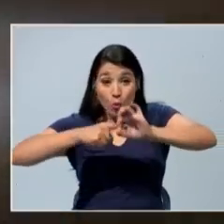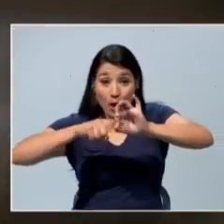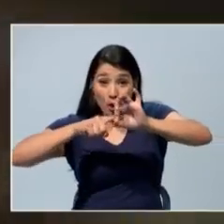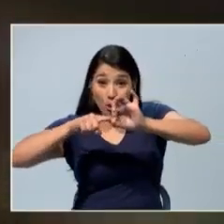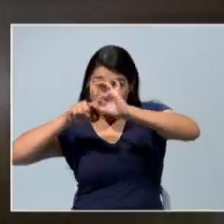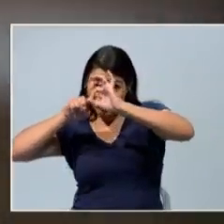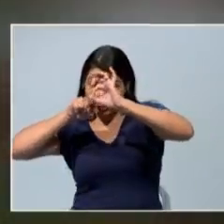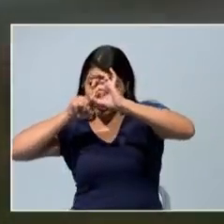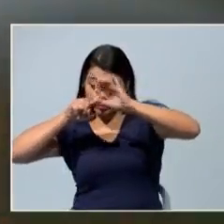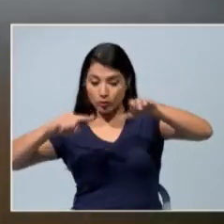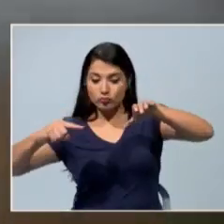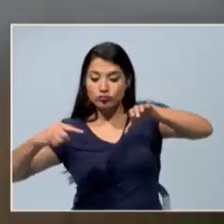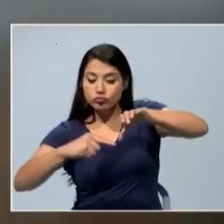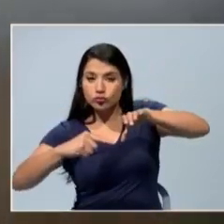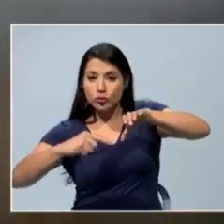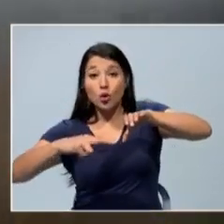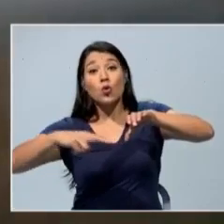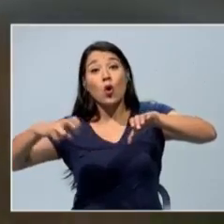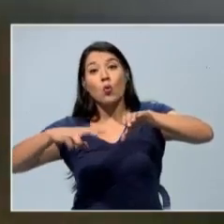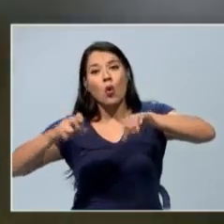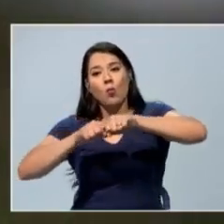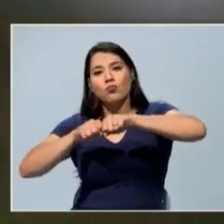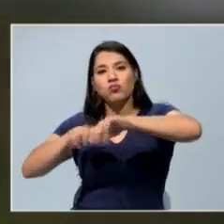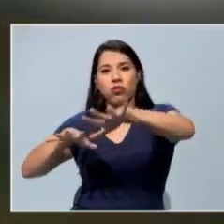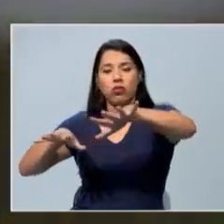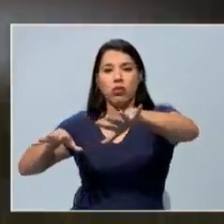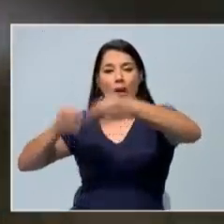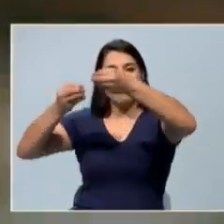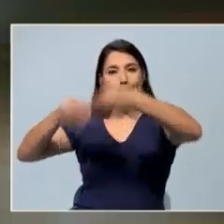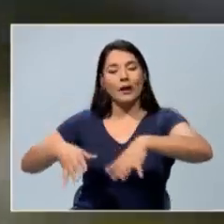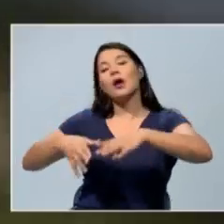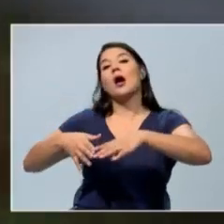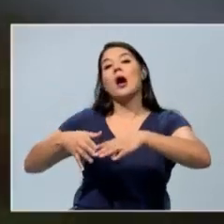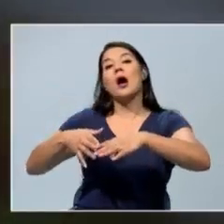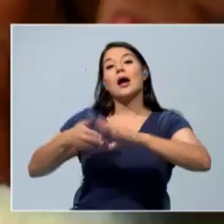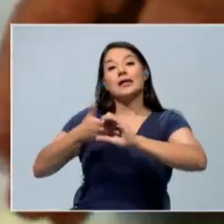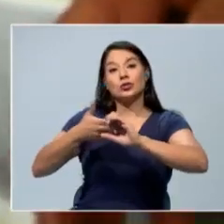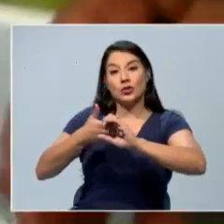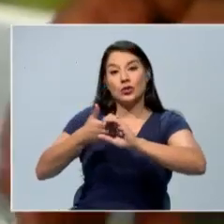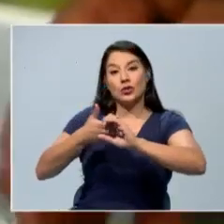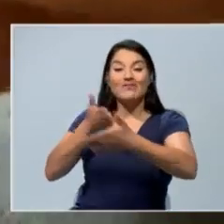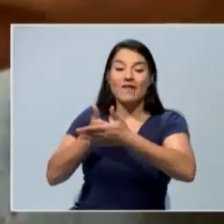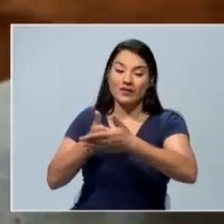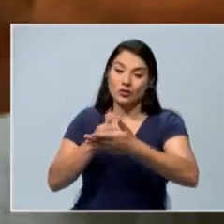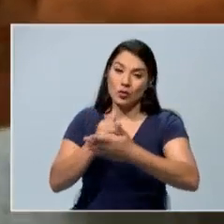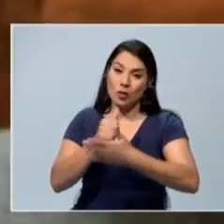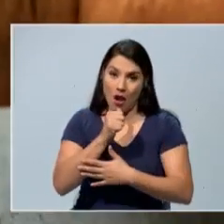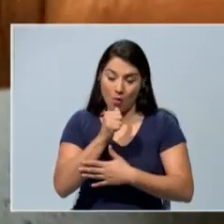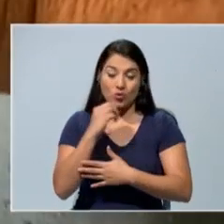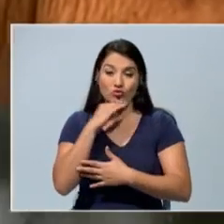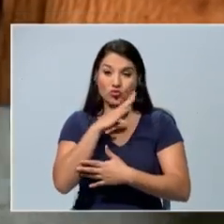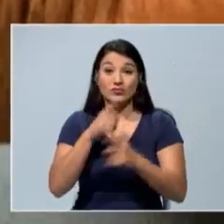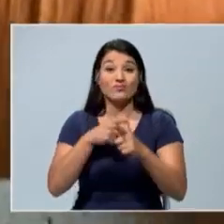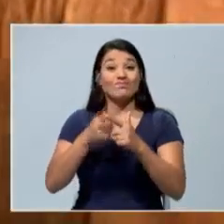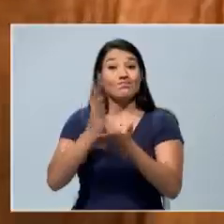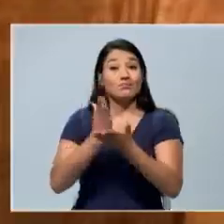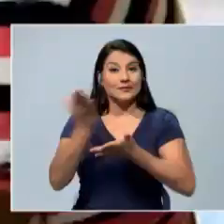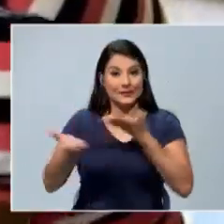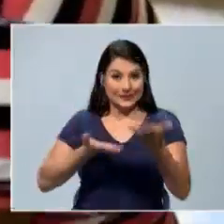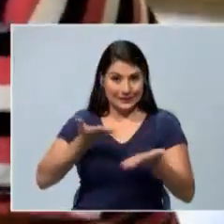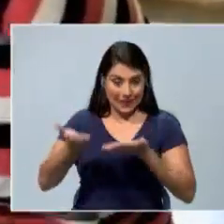de acueductos y alcantarillado recoge el líquido que distribuye a esas comunidades caribeñas. Como consecuencia de la contaminación provocada